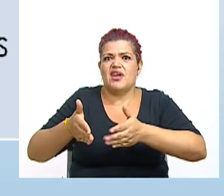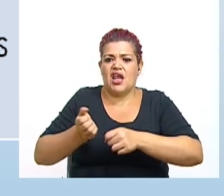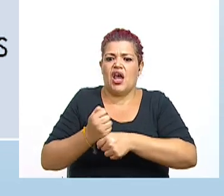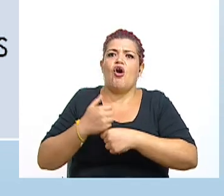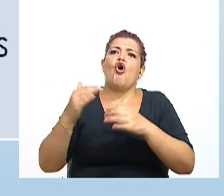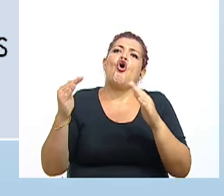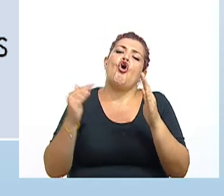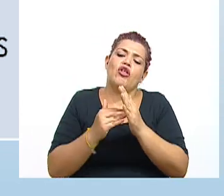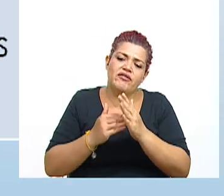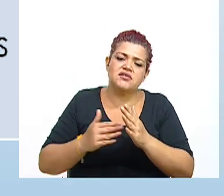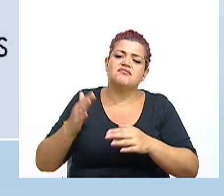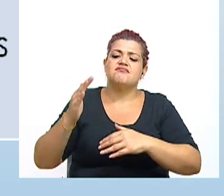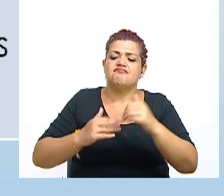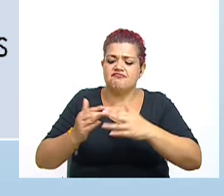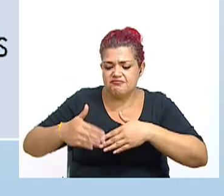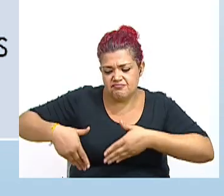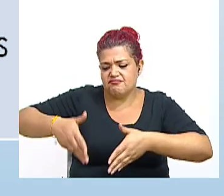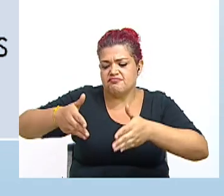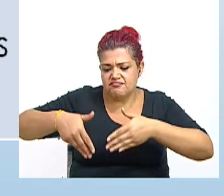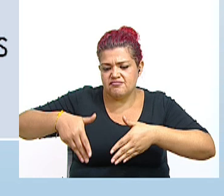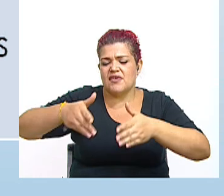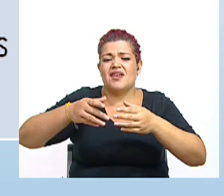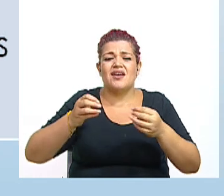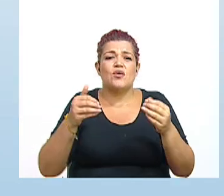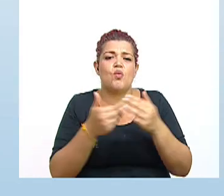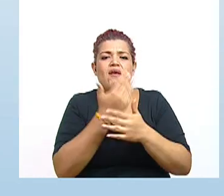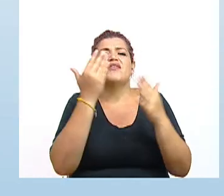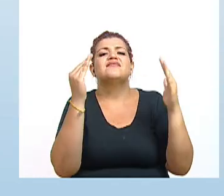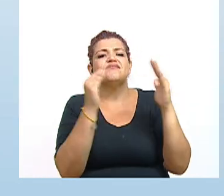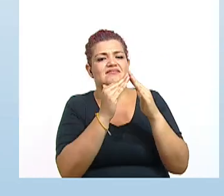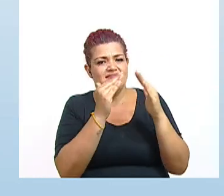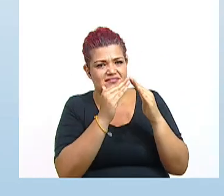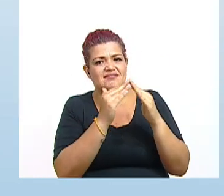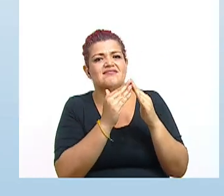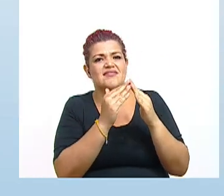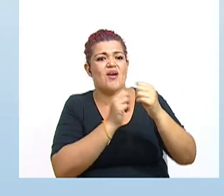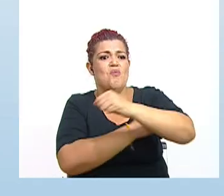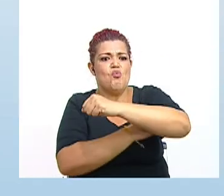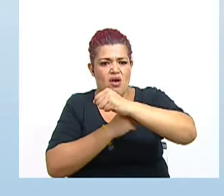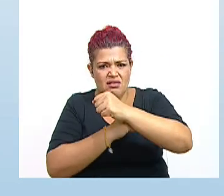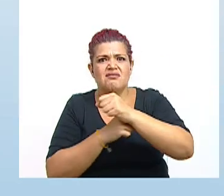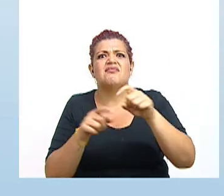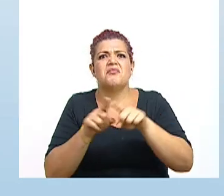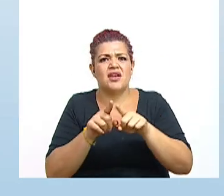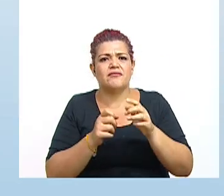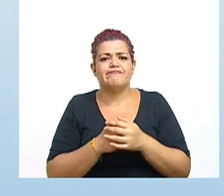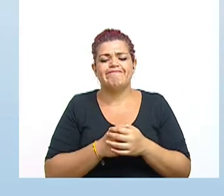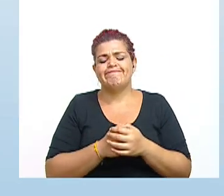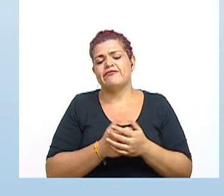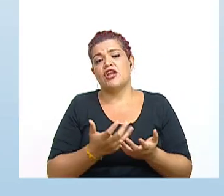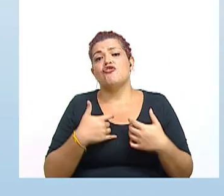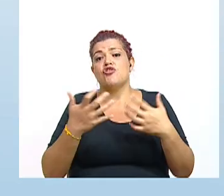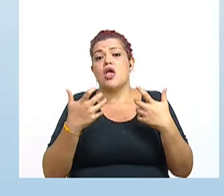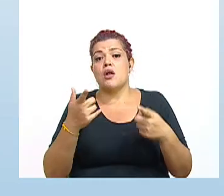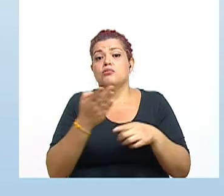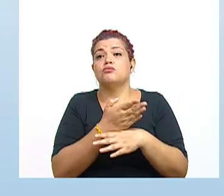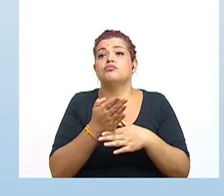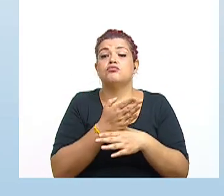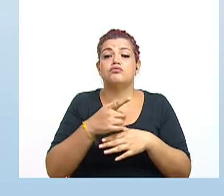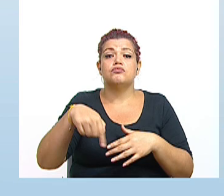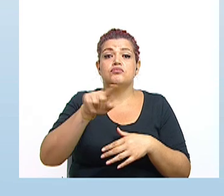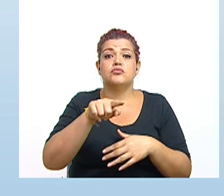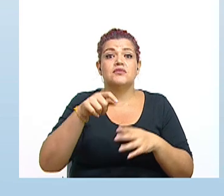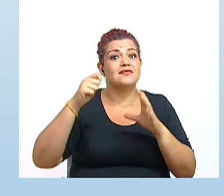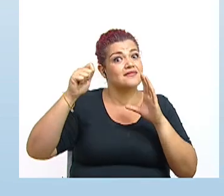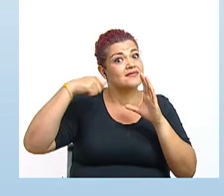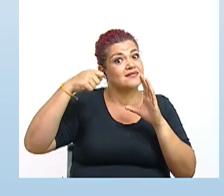puentes, y las opciones de viviendas a los afectados. Quiero compartir con todos ustedes un reportaje que se hizo precisamente